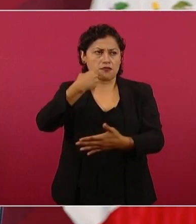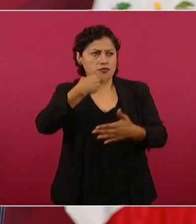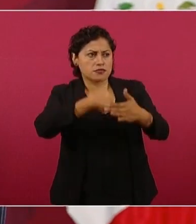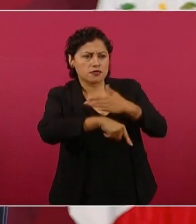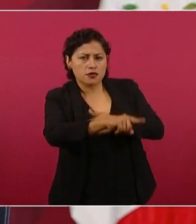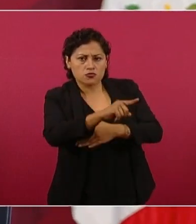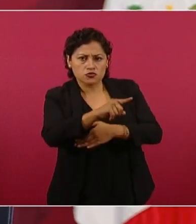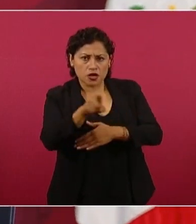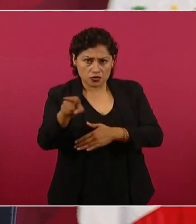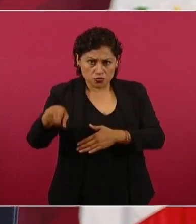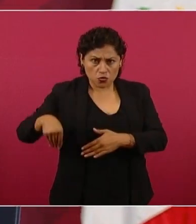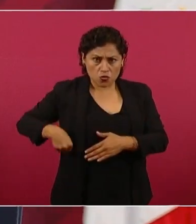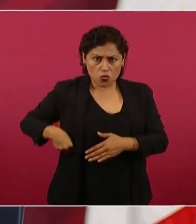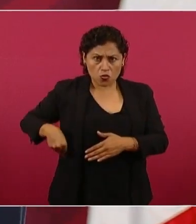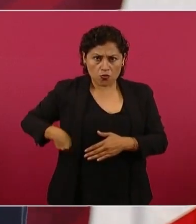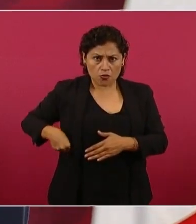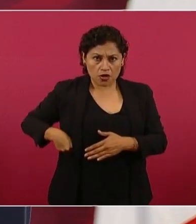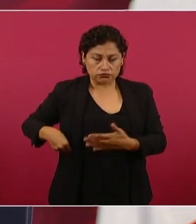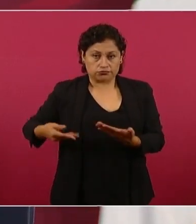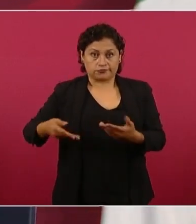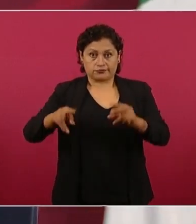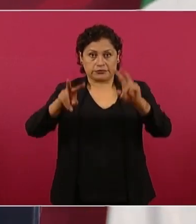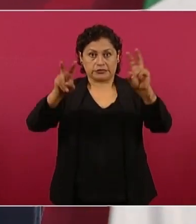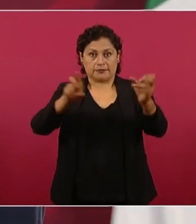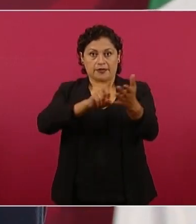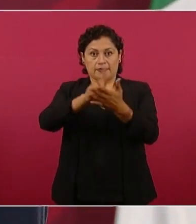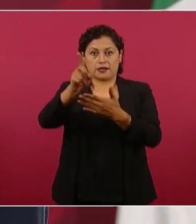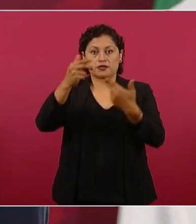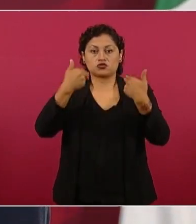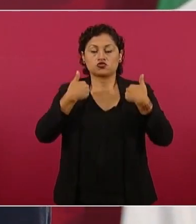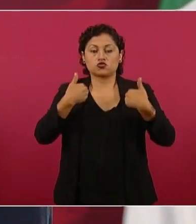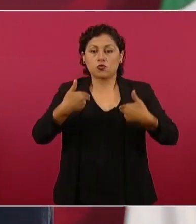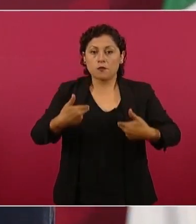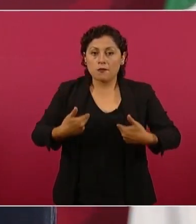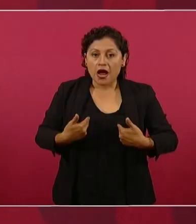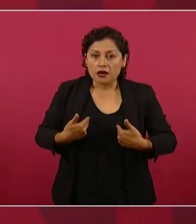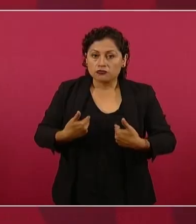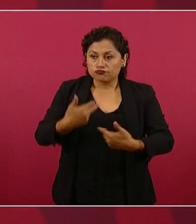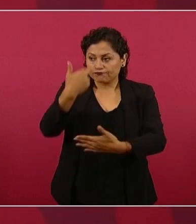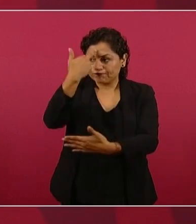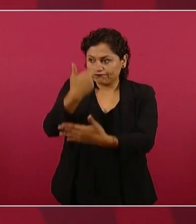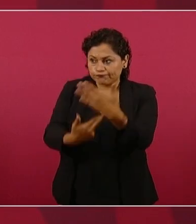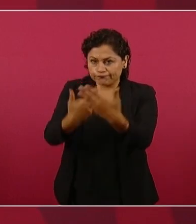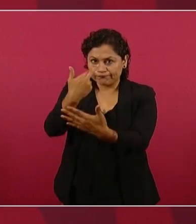de derechos humanos en el mundo, y además